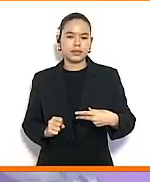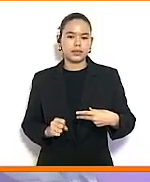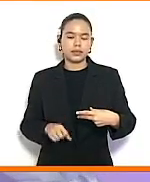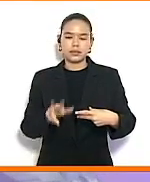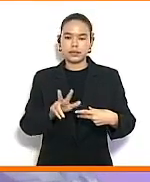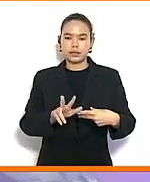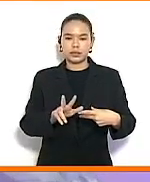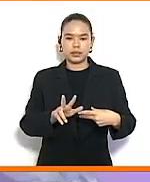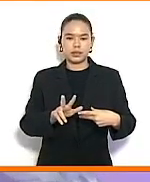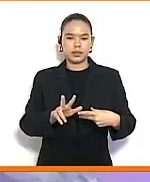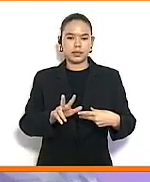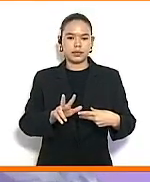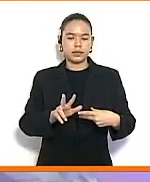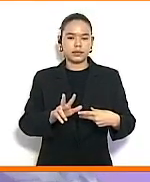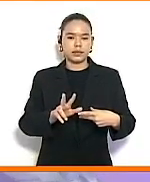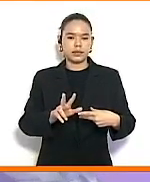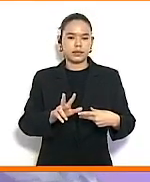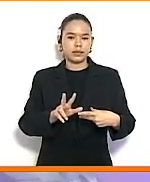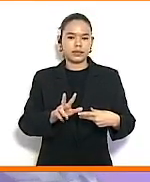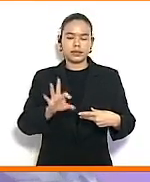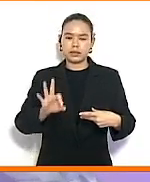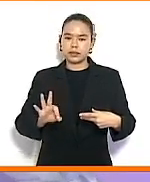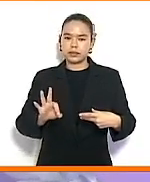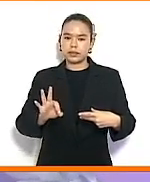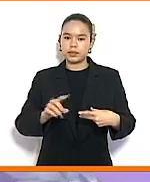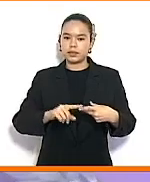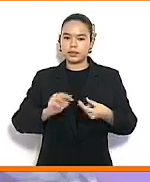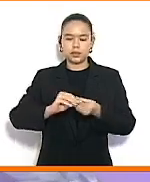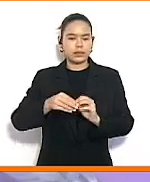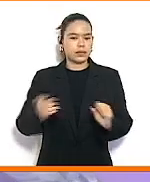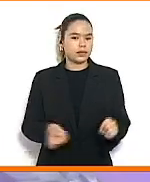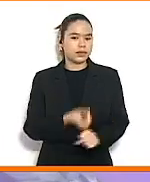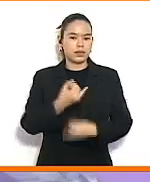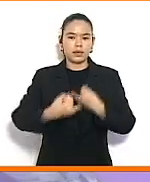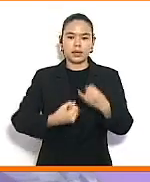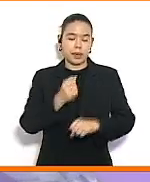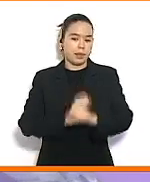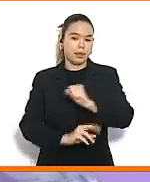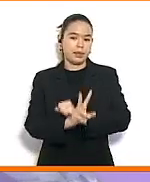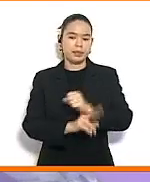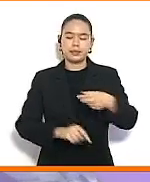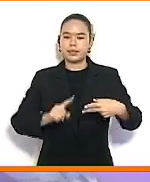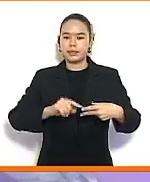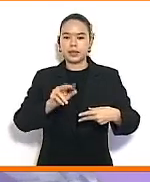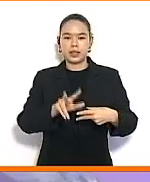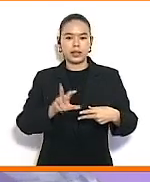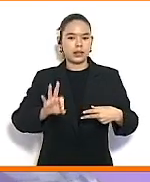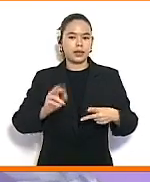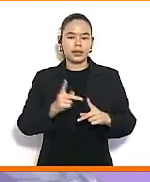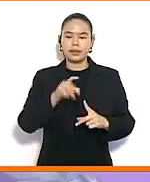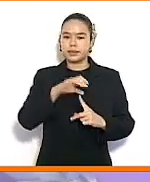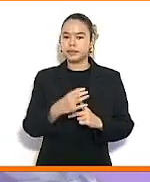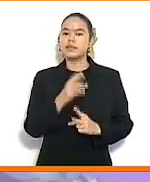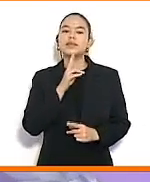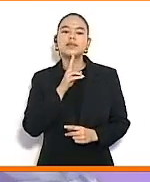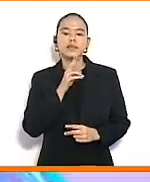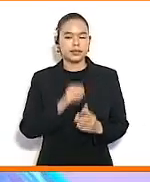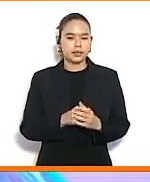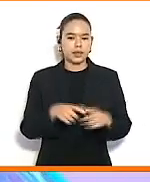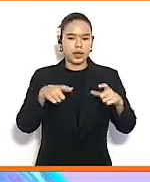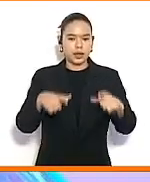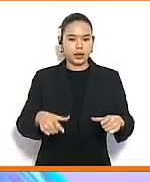3. Segundo dígito, 9. Primer número ganador para premiados es el 39 con su catrachada